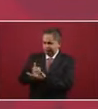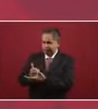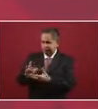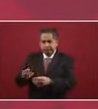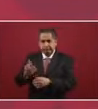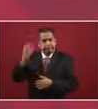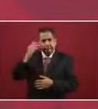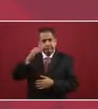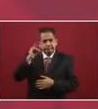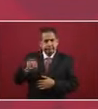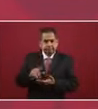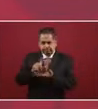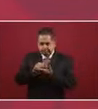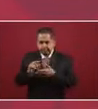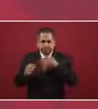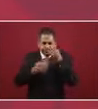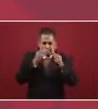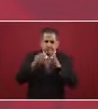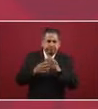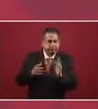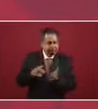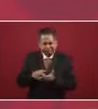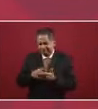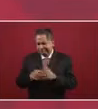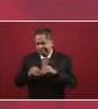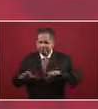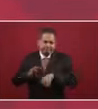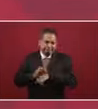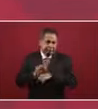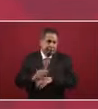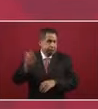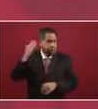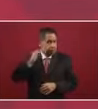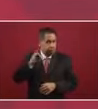en redes sociales, en todos lados.